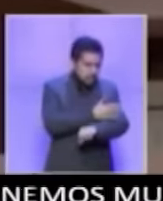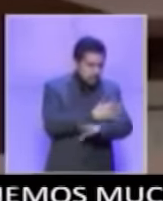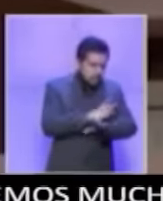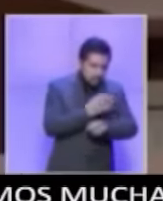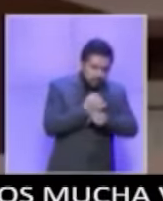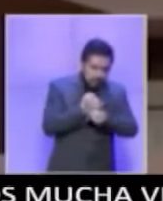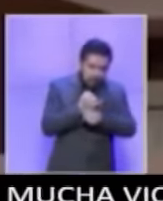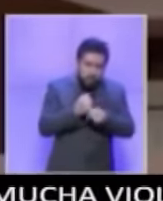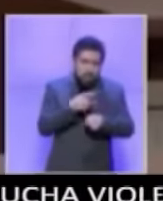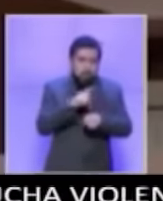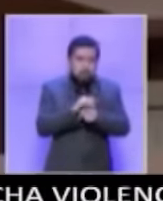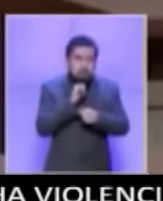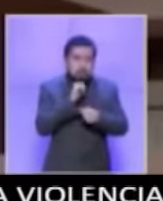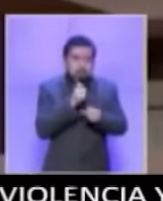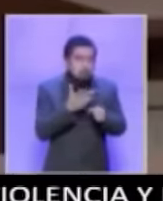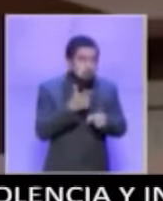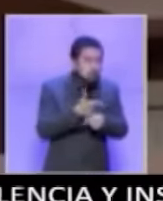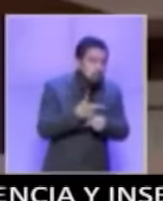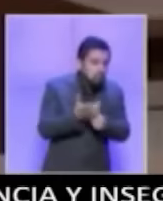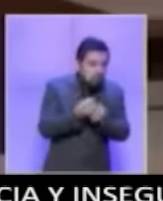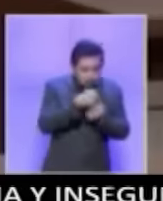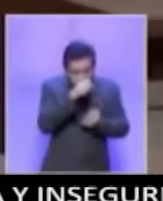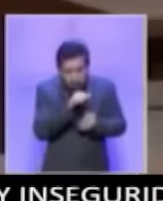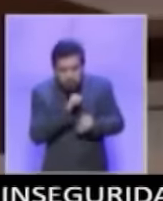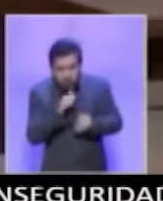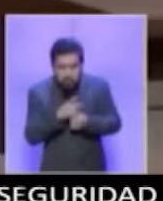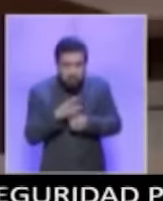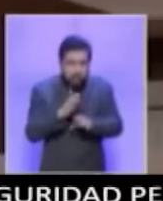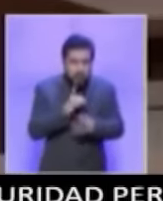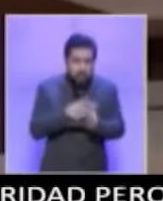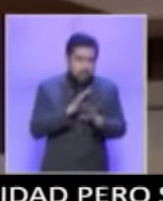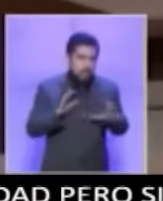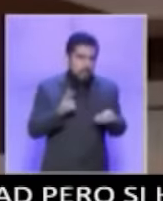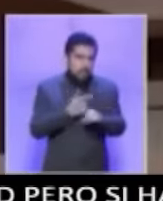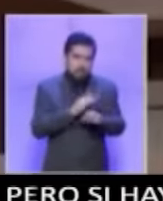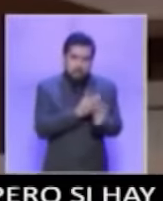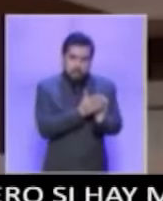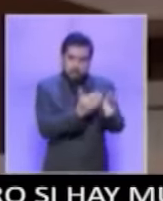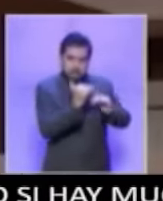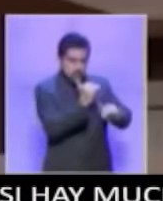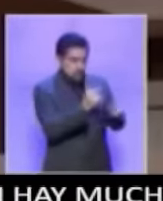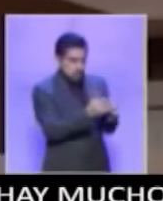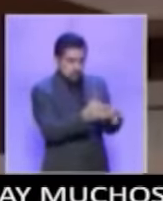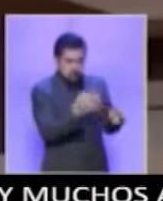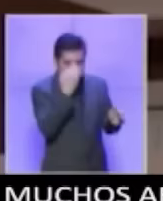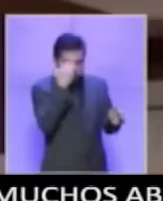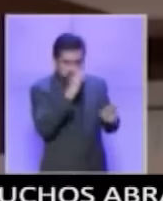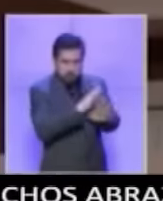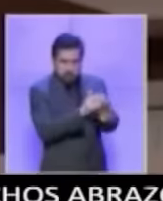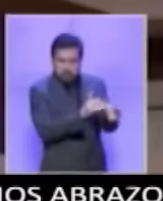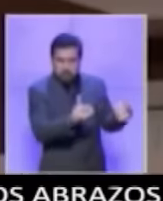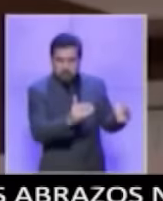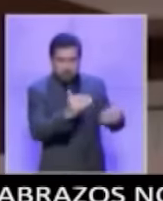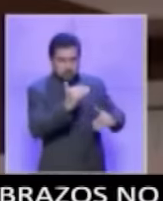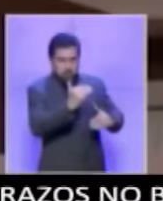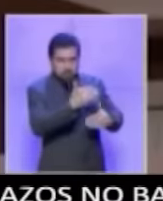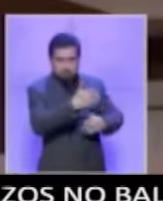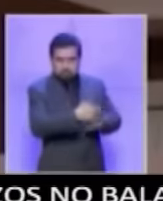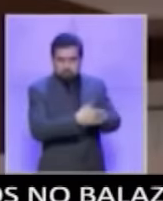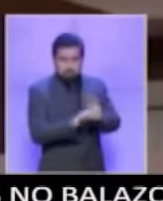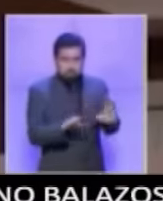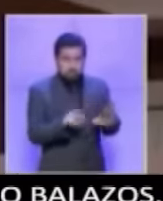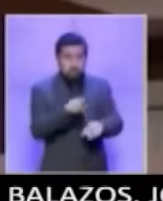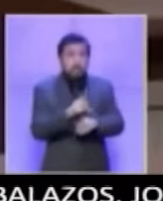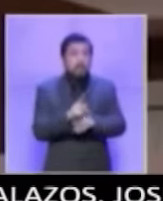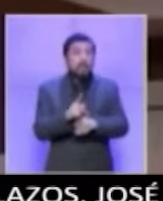mantenerse en esos en esos cargos pueden también por supuesto decir pedir licencia y seguir el camino para buscar